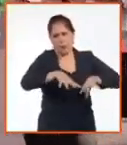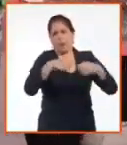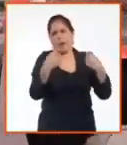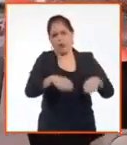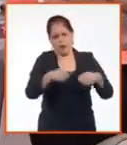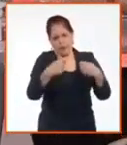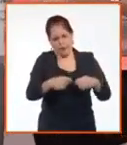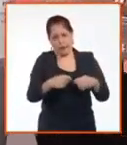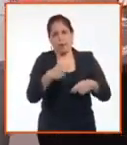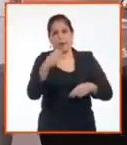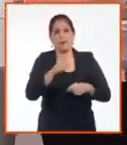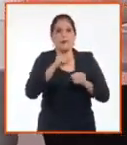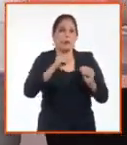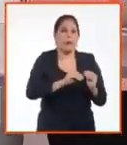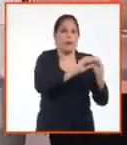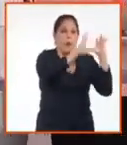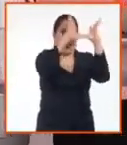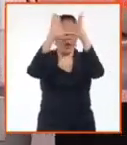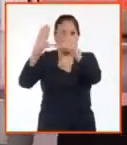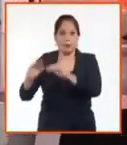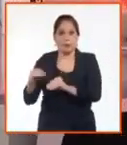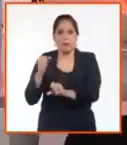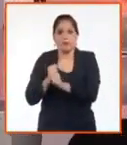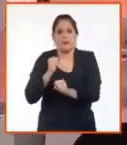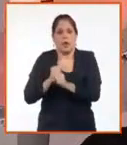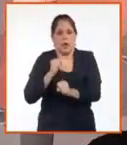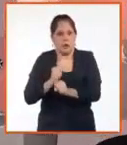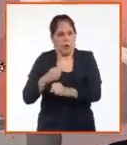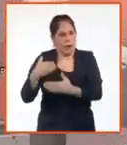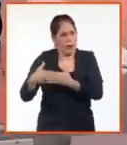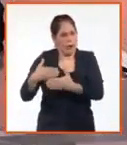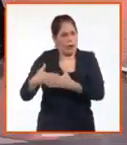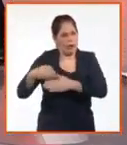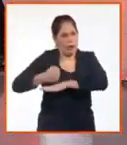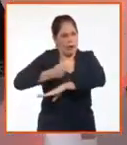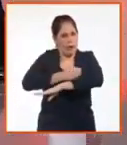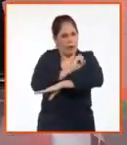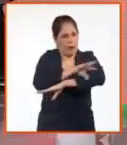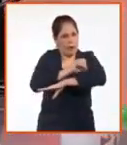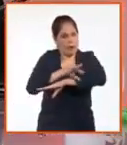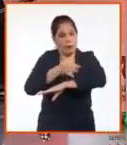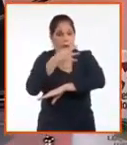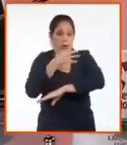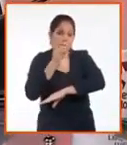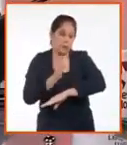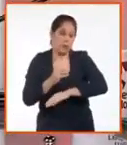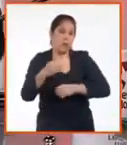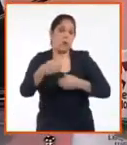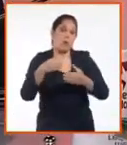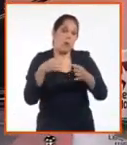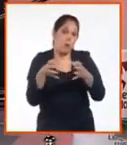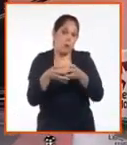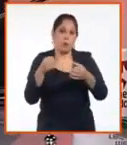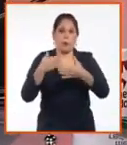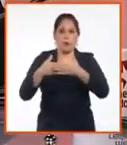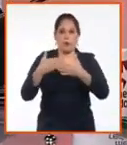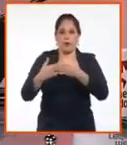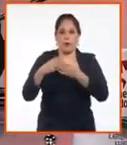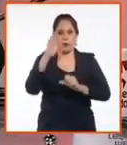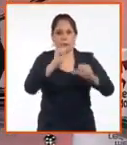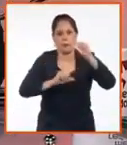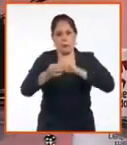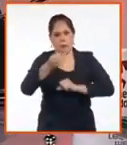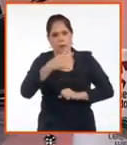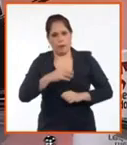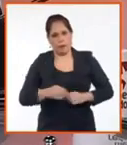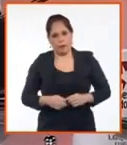las 24 horas del día esta empresa de nuestro de nuestro país y especialmente del grupo bío que formaríamos este material de gisela